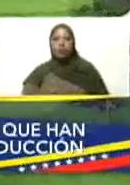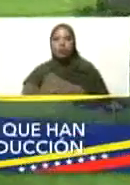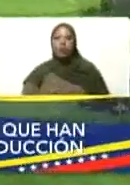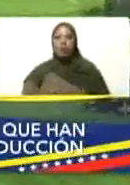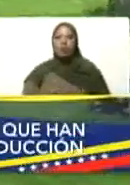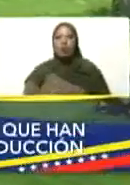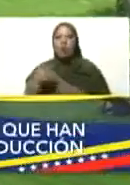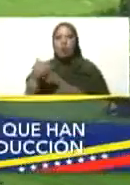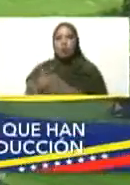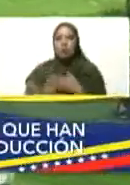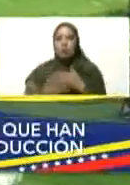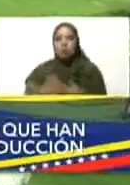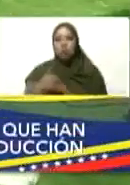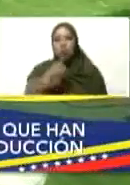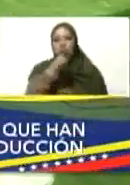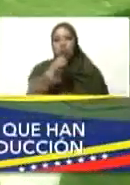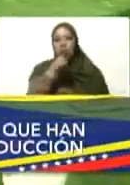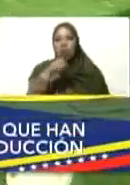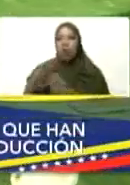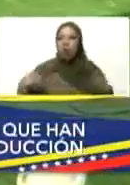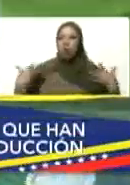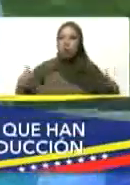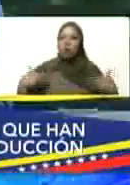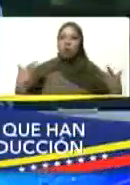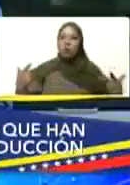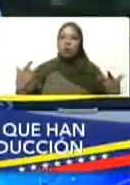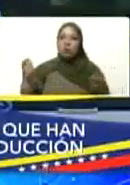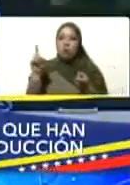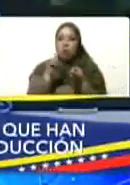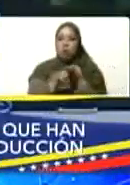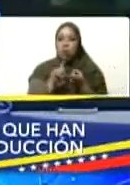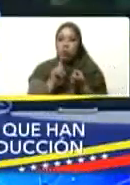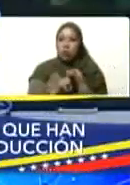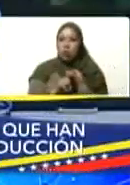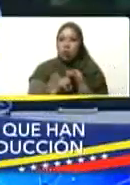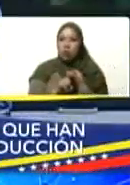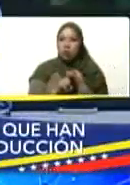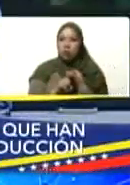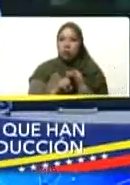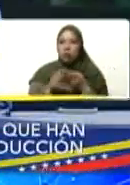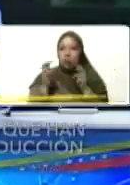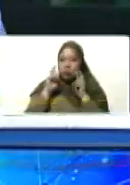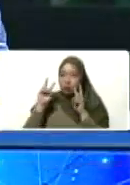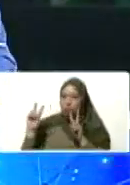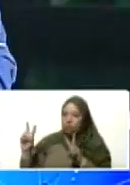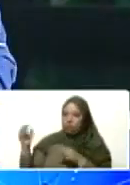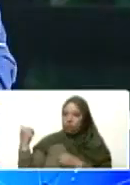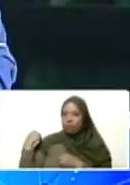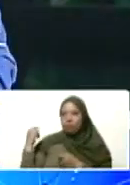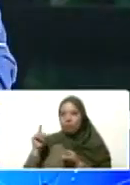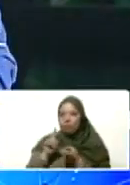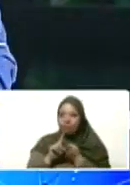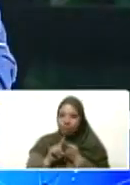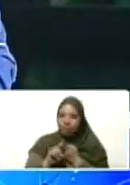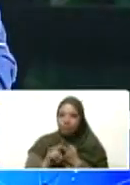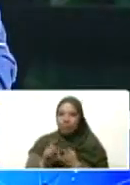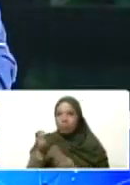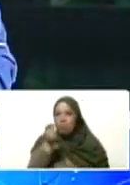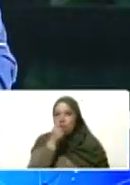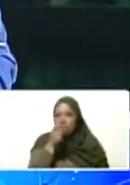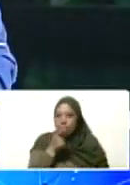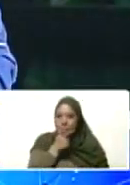pase. Estamos muy contentos. Vine con mi esposa. Ya nos vieron. Mi esposa, la